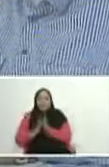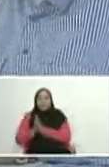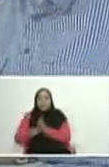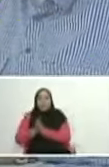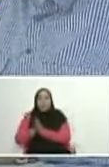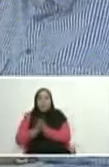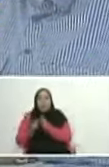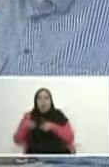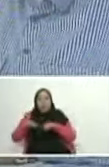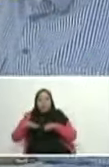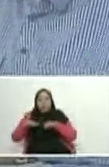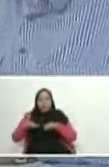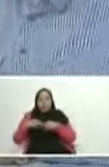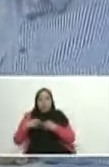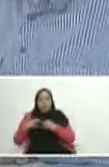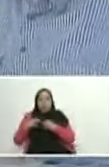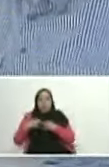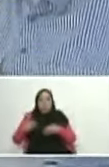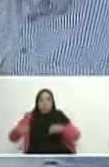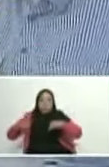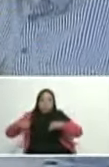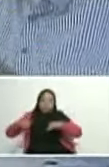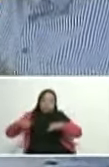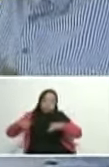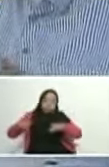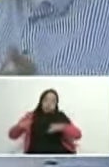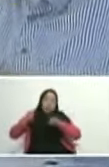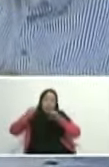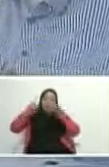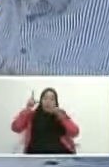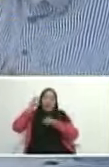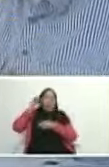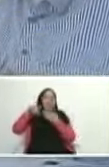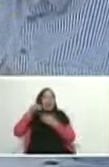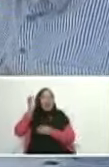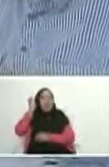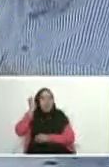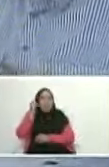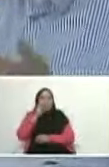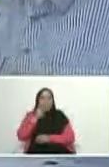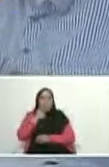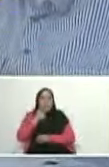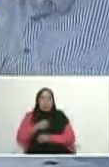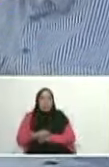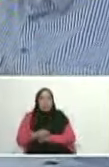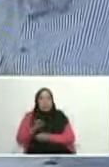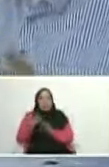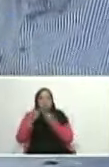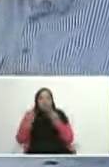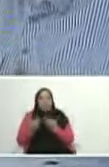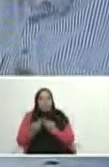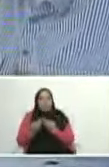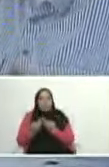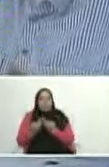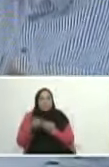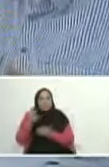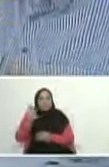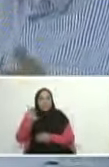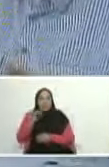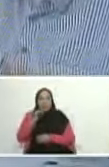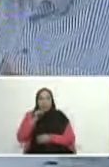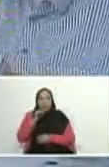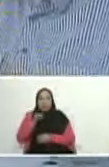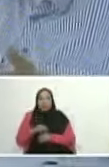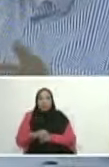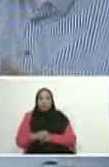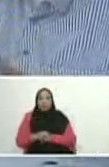emprendimientos textiles. Es admirable lo que hacen ustedes, mujeres, por su familia, por la patria.